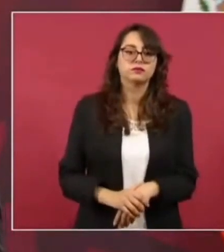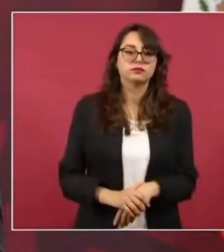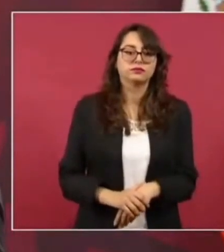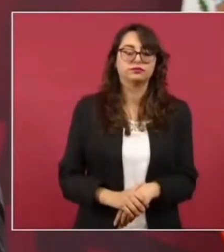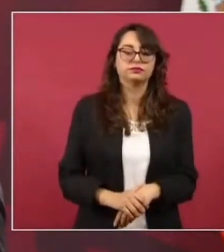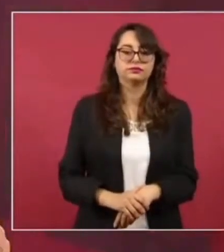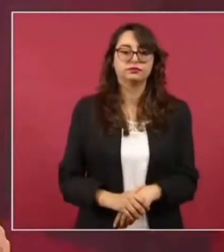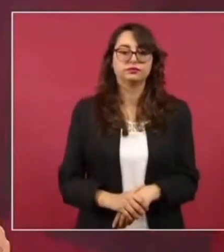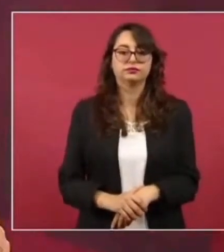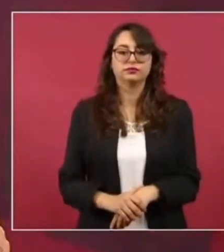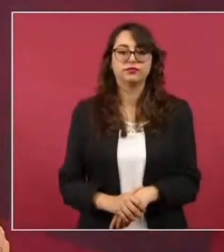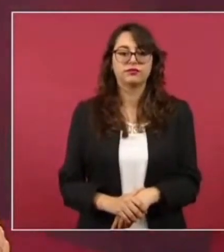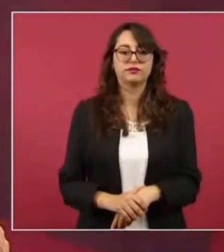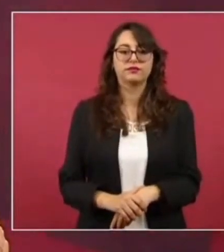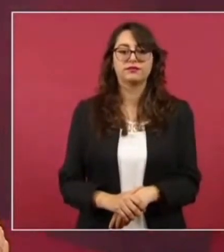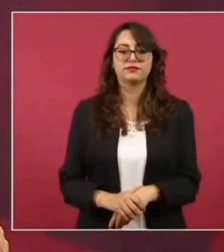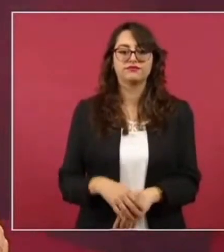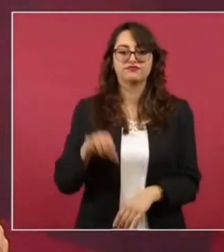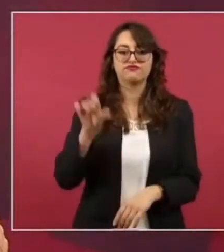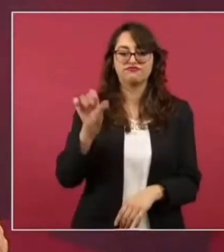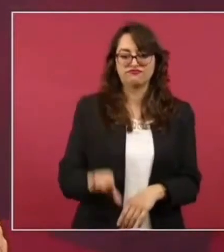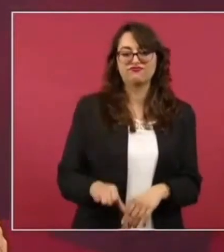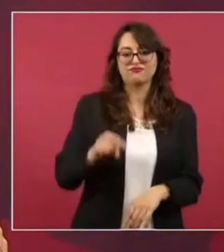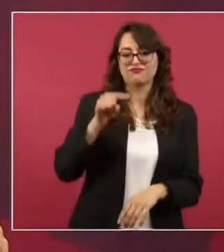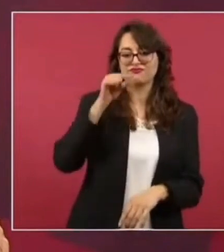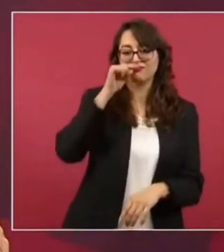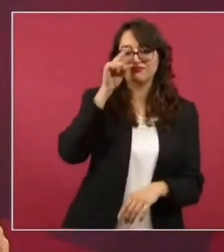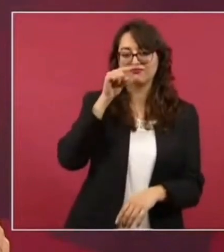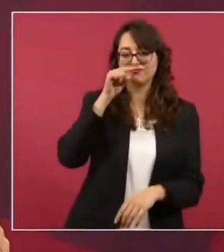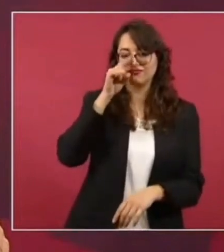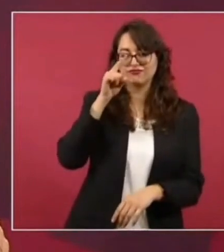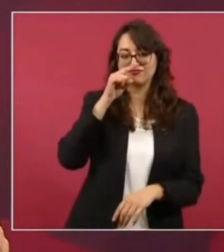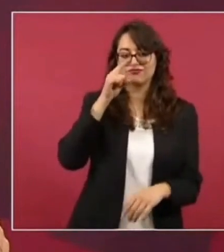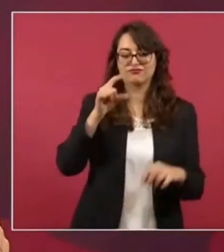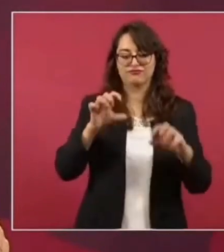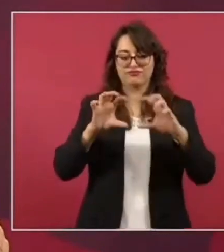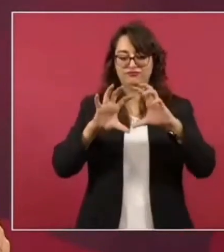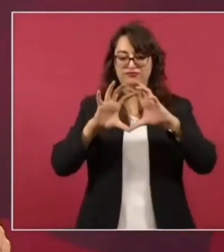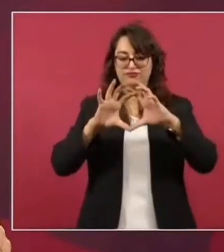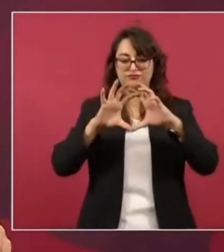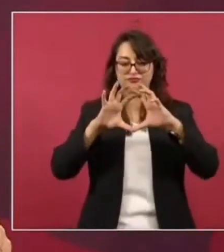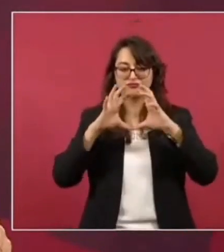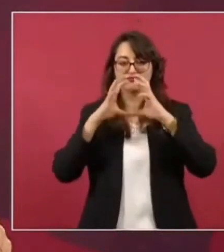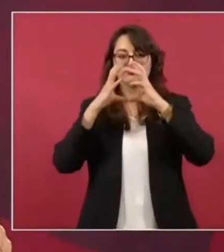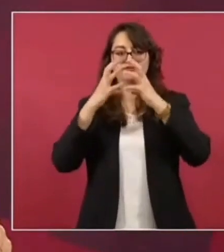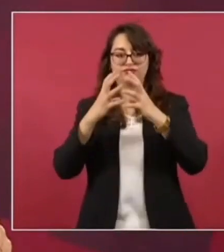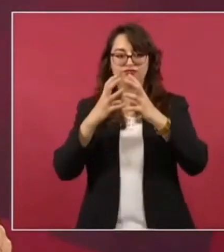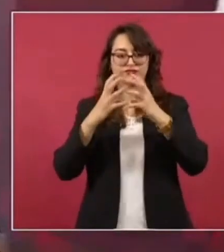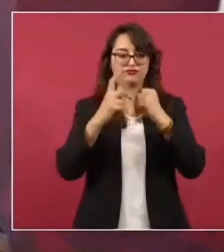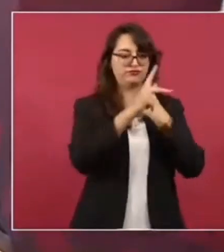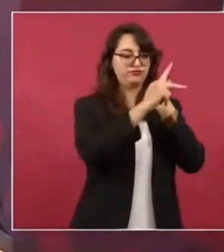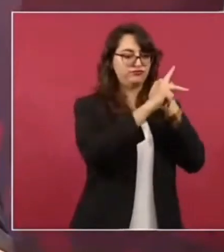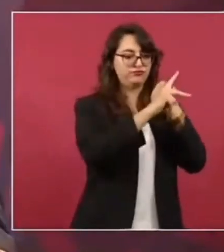en el mundo hay solo 2 países